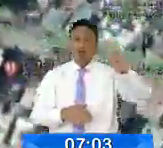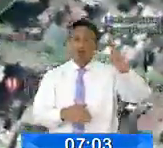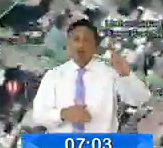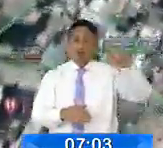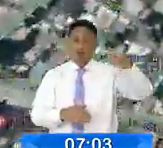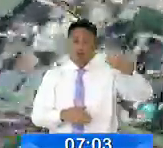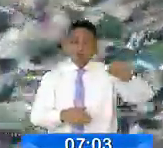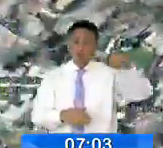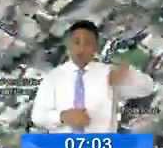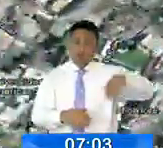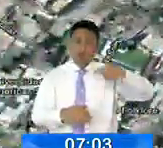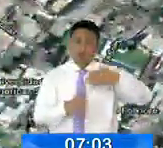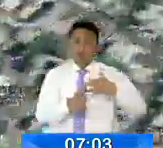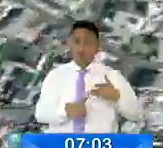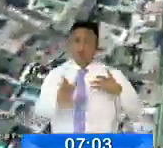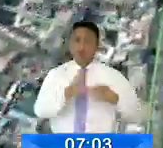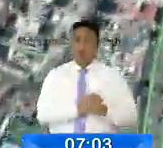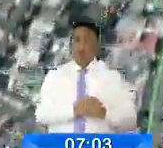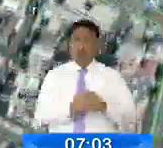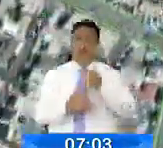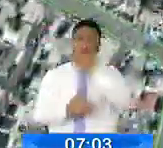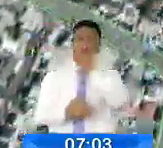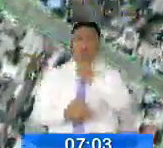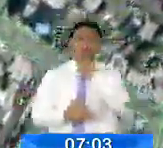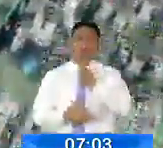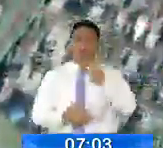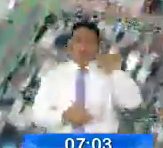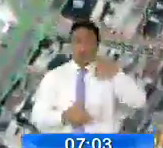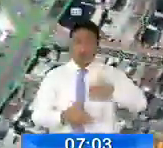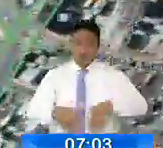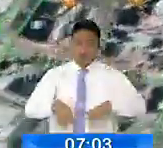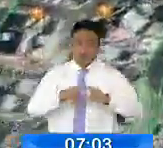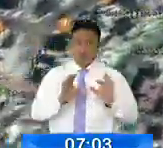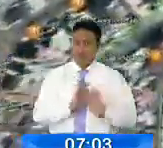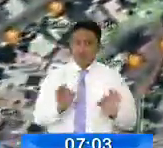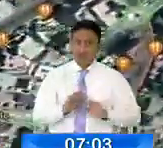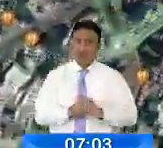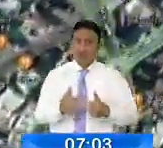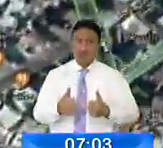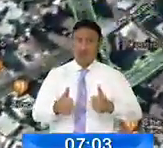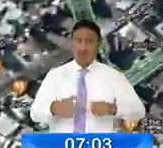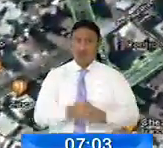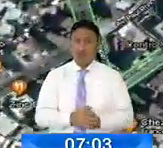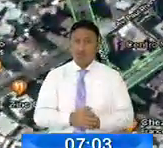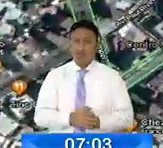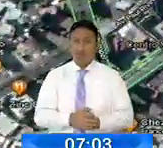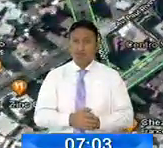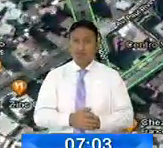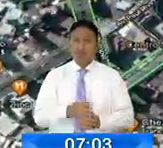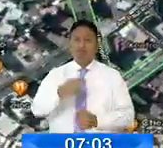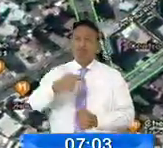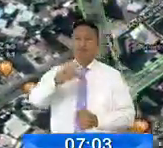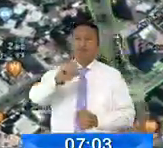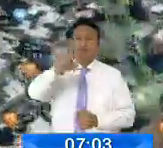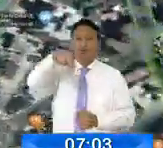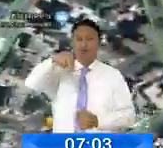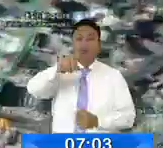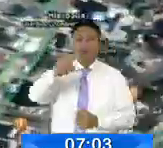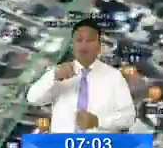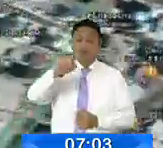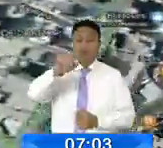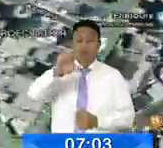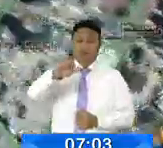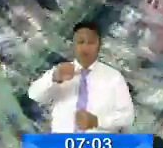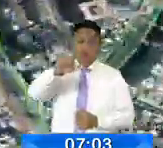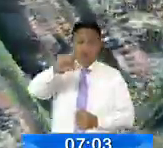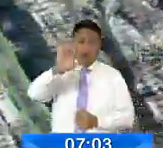carga vehicular. Sobre el Eloy Alfaro no existe mayor inconveniente de tráfico esta hora, sobre el González Suárez algo de tráfico en los